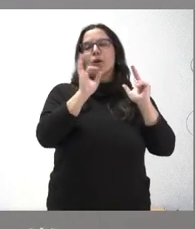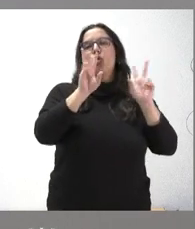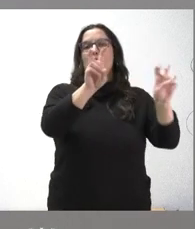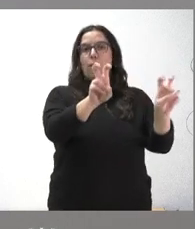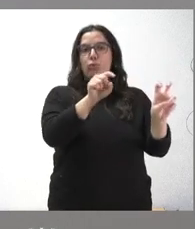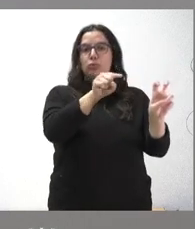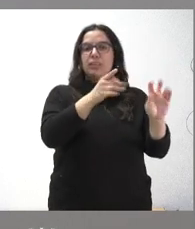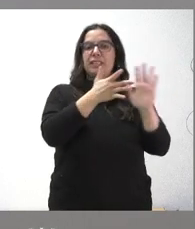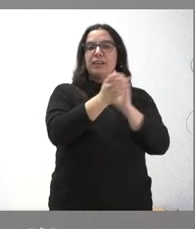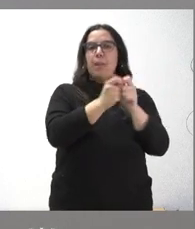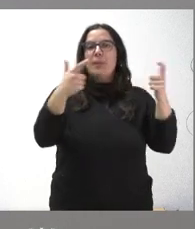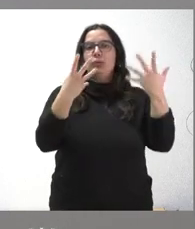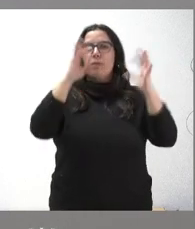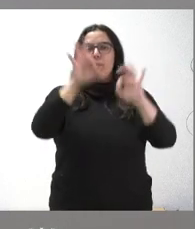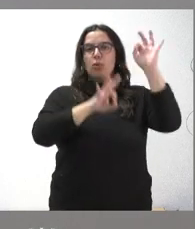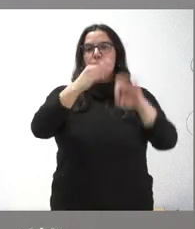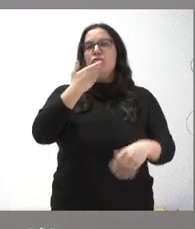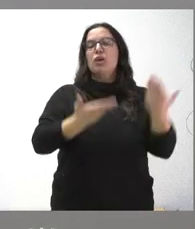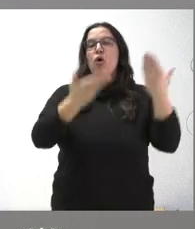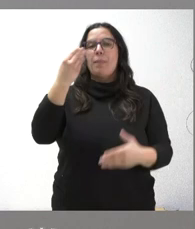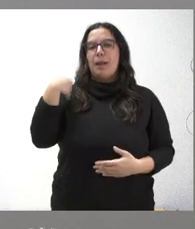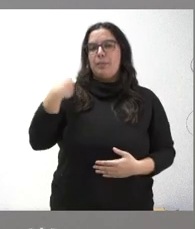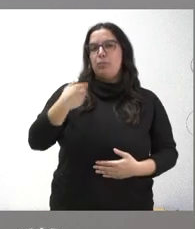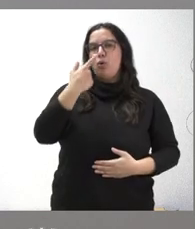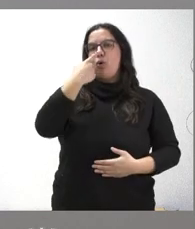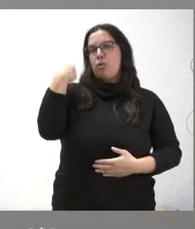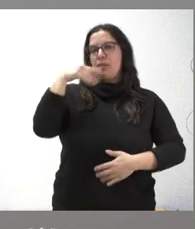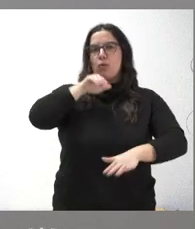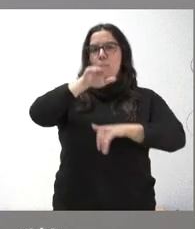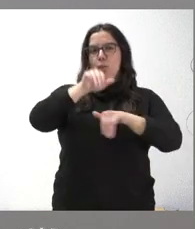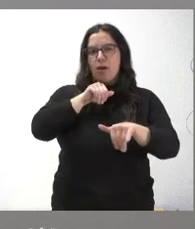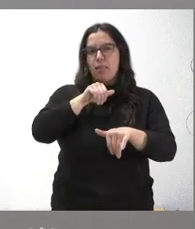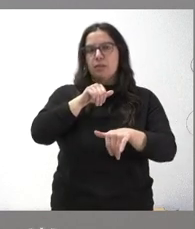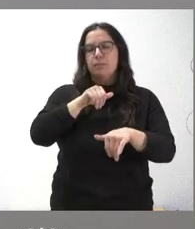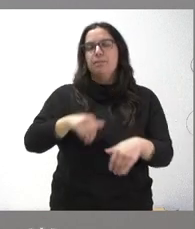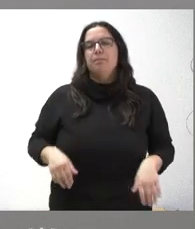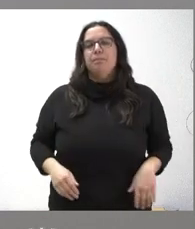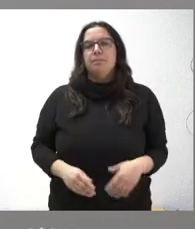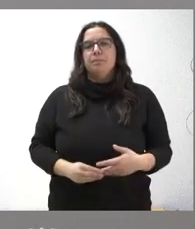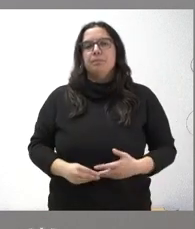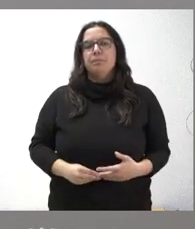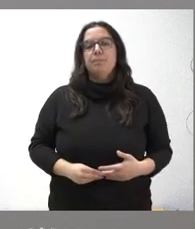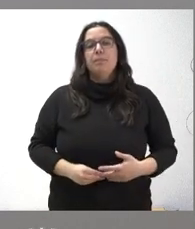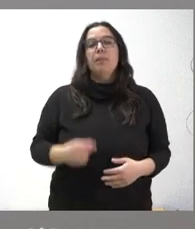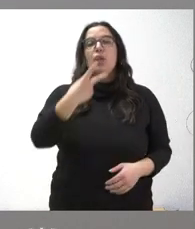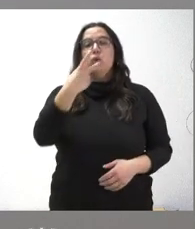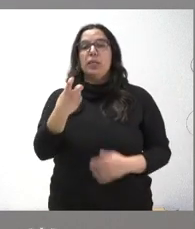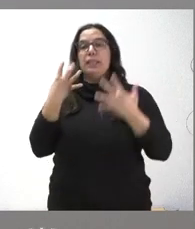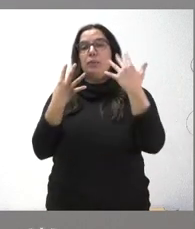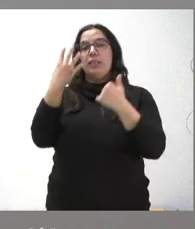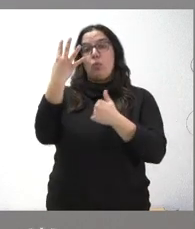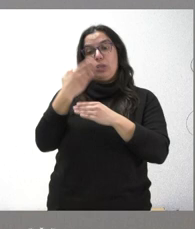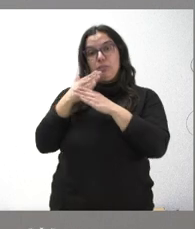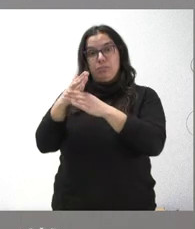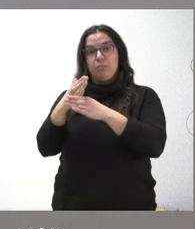incremento de más del 99% respecto de las de este tipo convocadas el año 2022 las 294 plazas